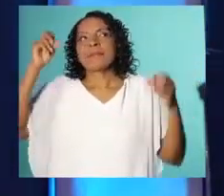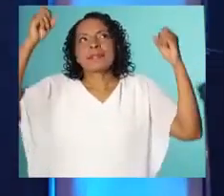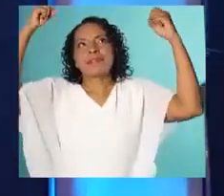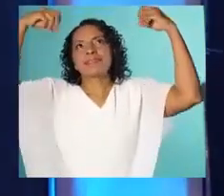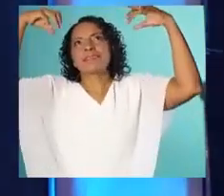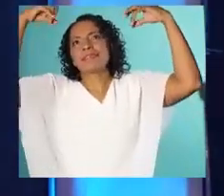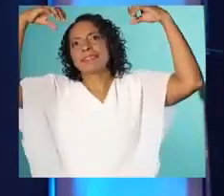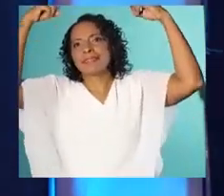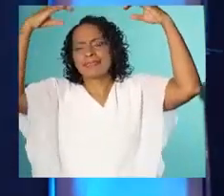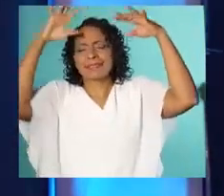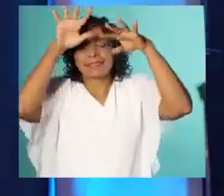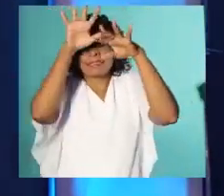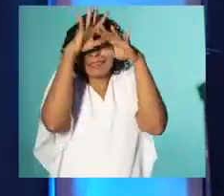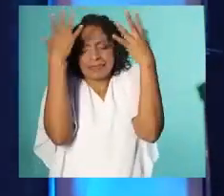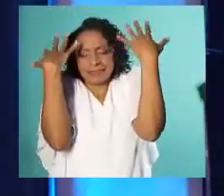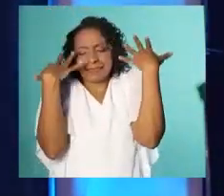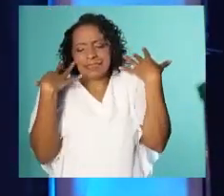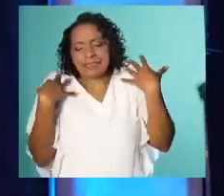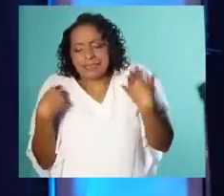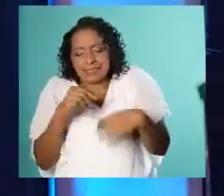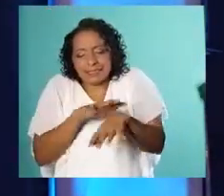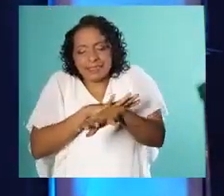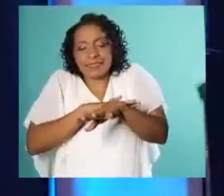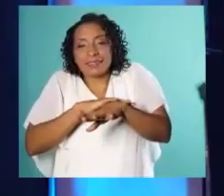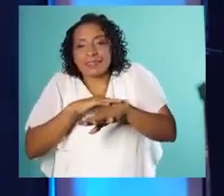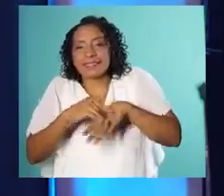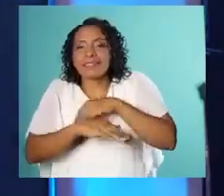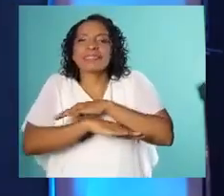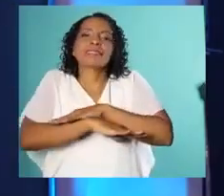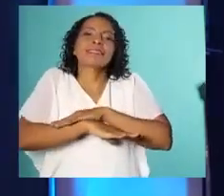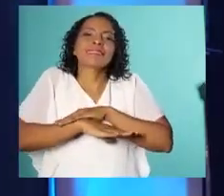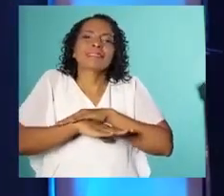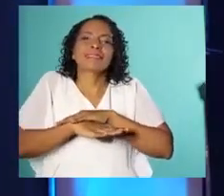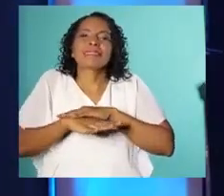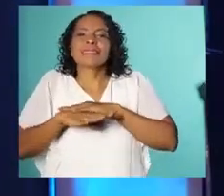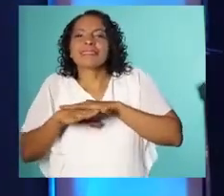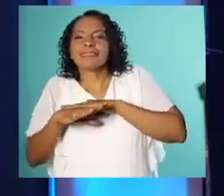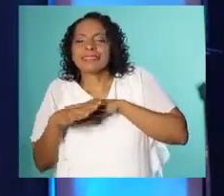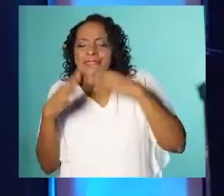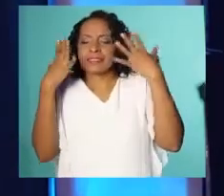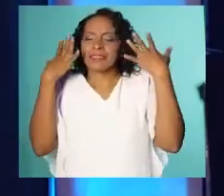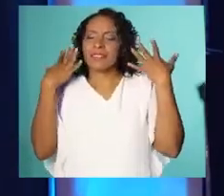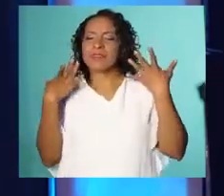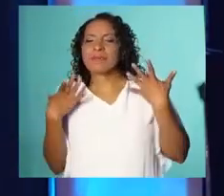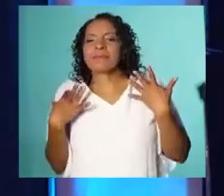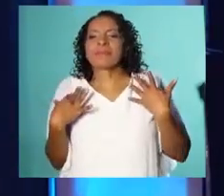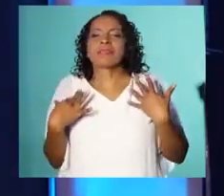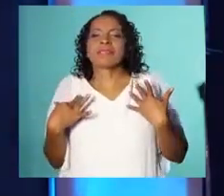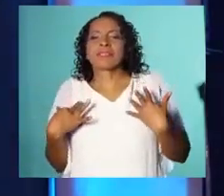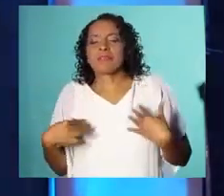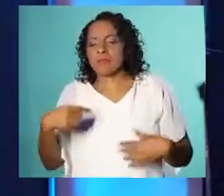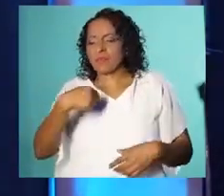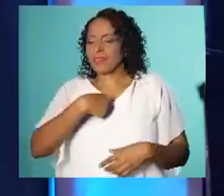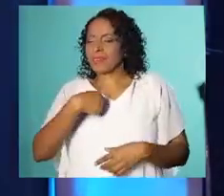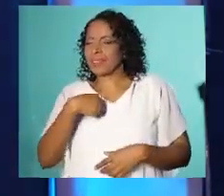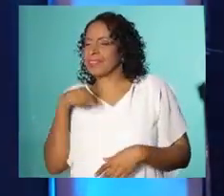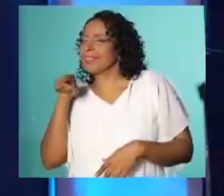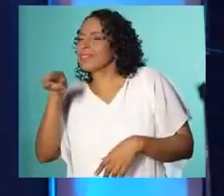Empapándonos la piel, te invade como yo, sin poderte tener.